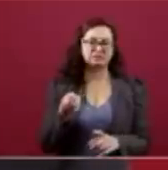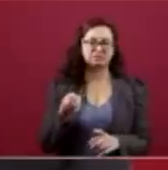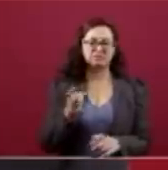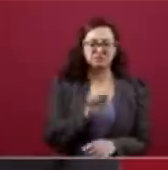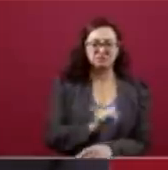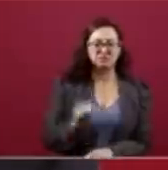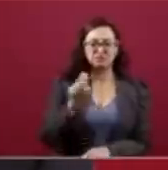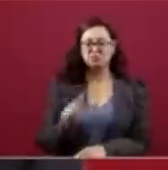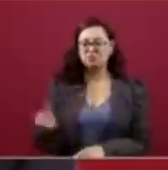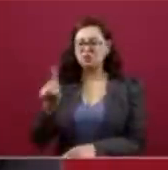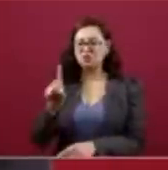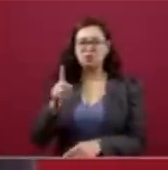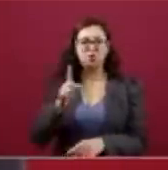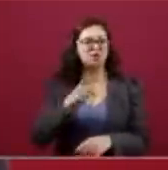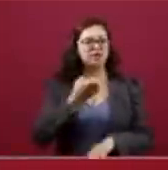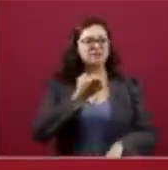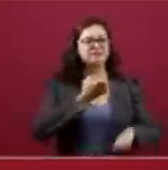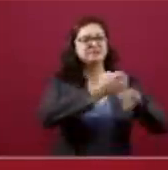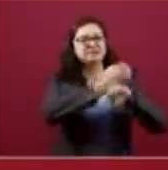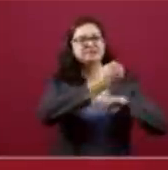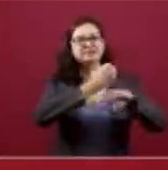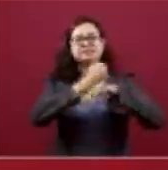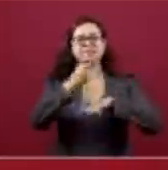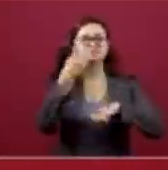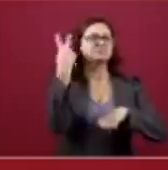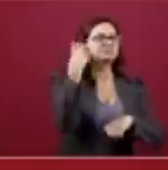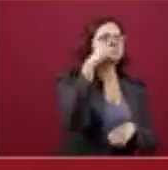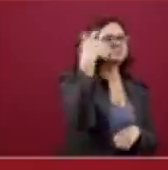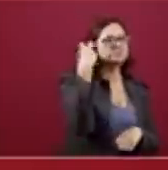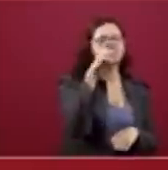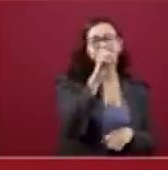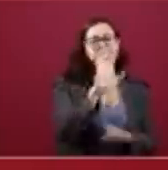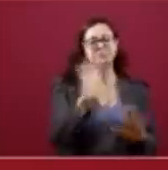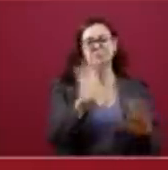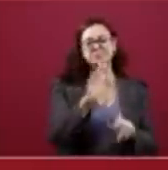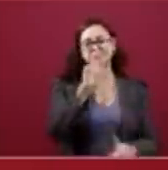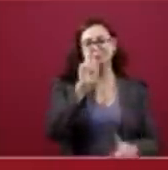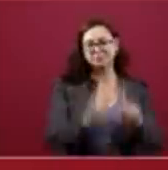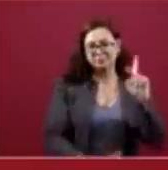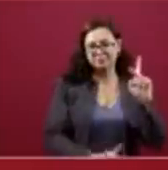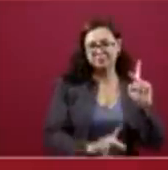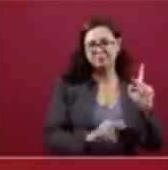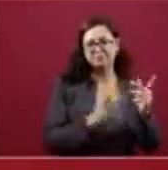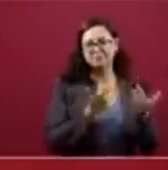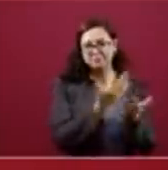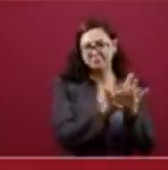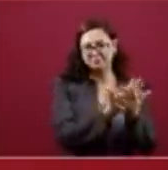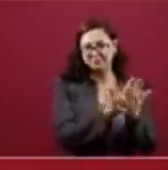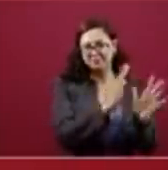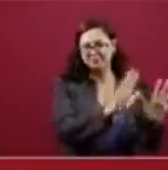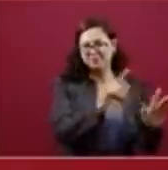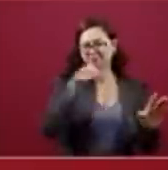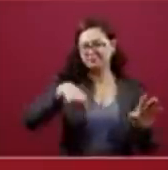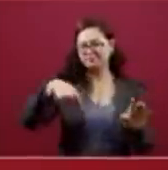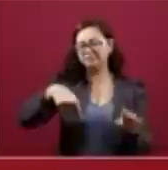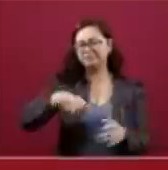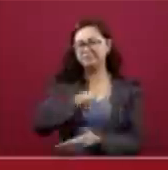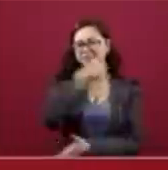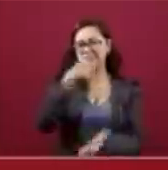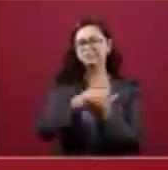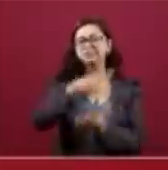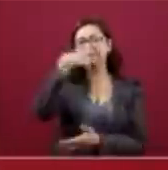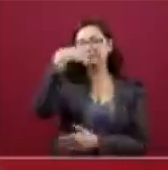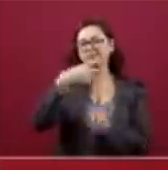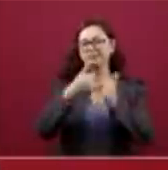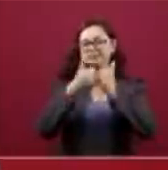visitar, como siempre, los estados, las regiones del país, nos vamos a quedar aquí en la capital